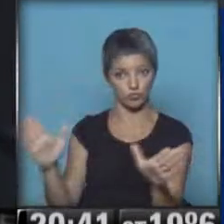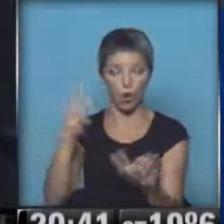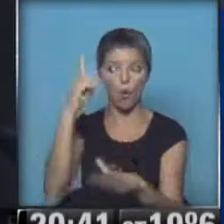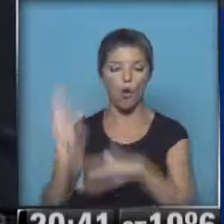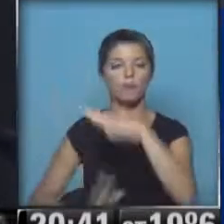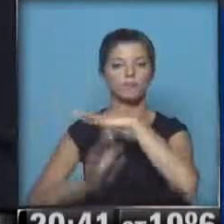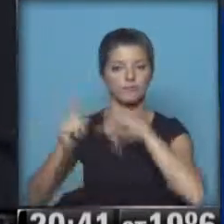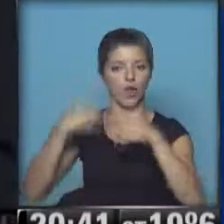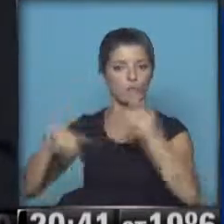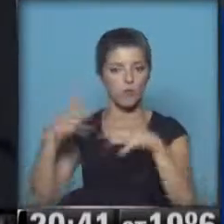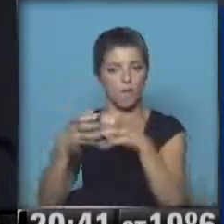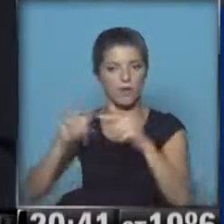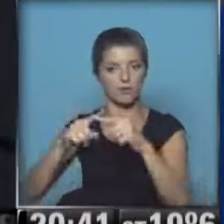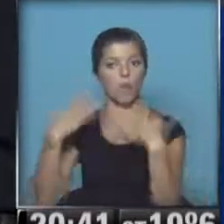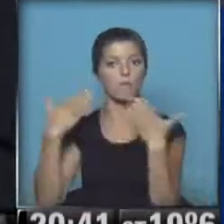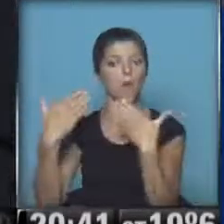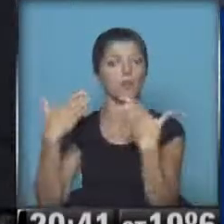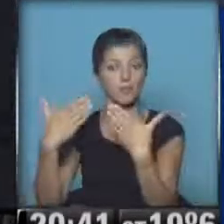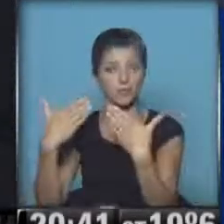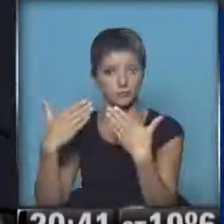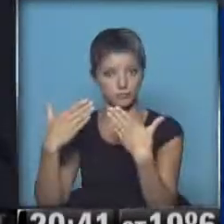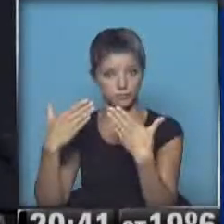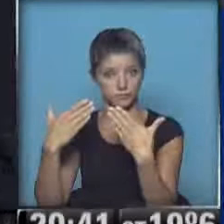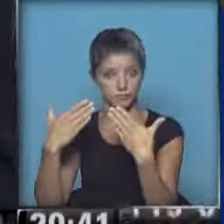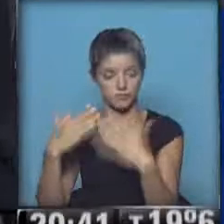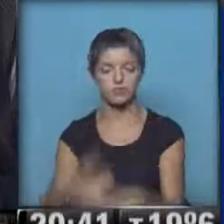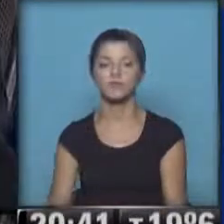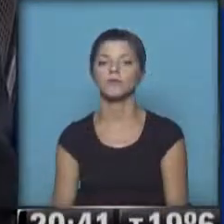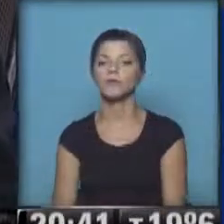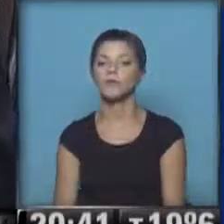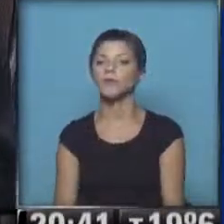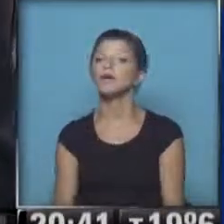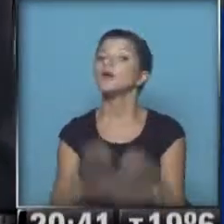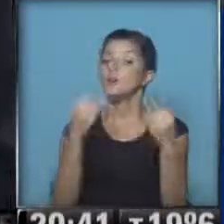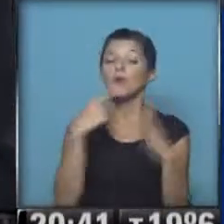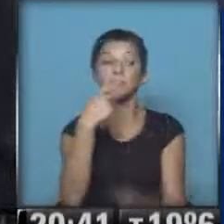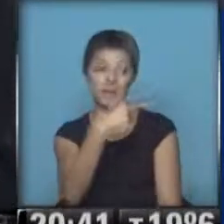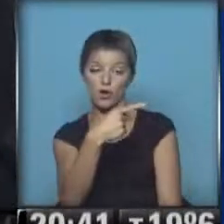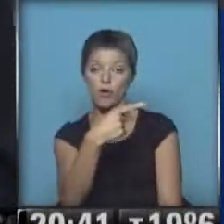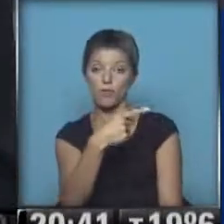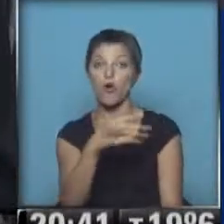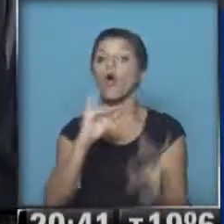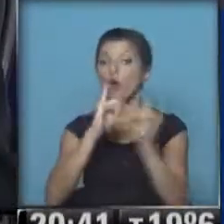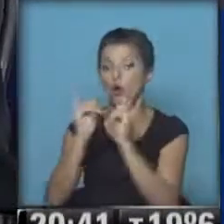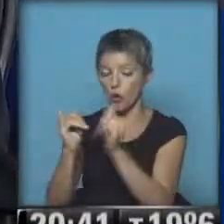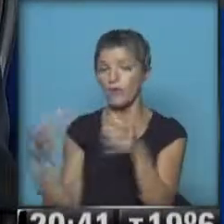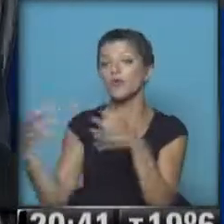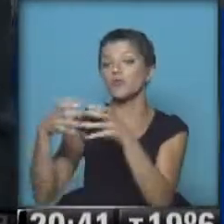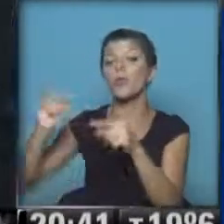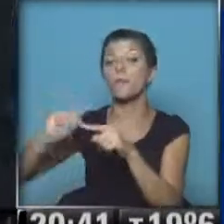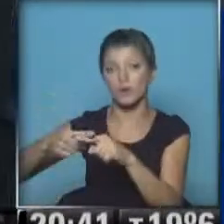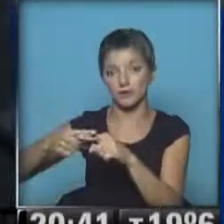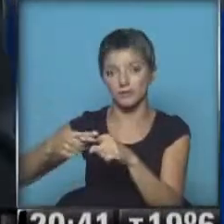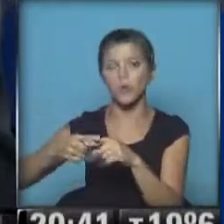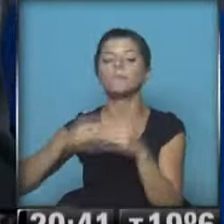dirigentes de Podemos, a la dirección de esta formación política. Y muy bien dijo Cecilia, joven formación política.